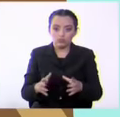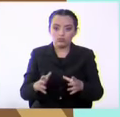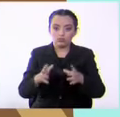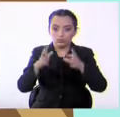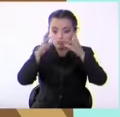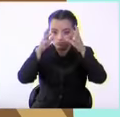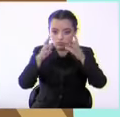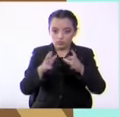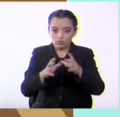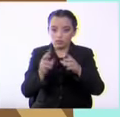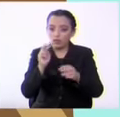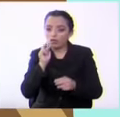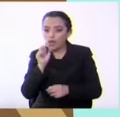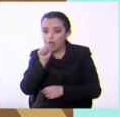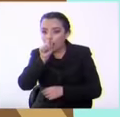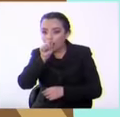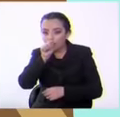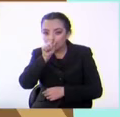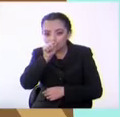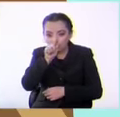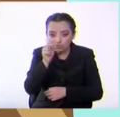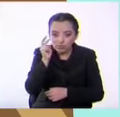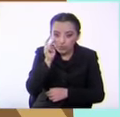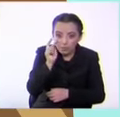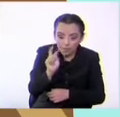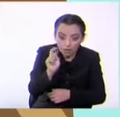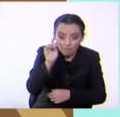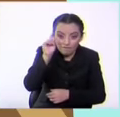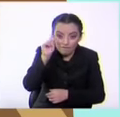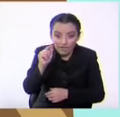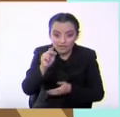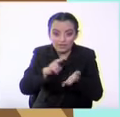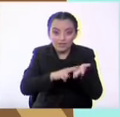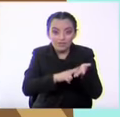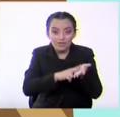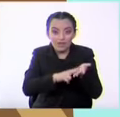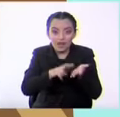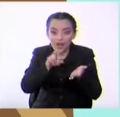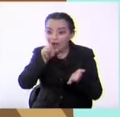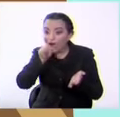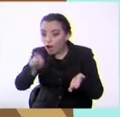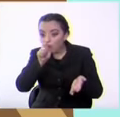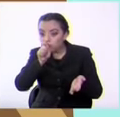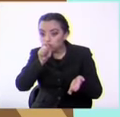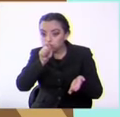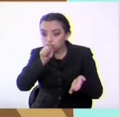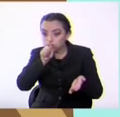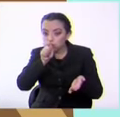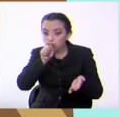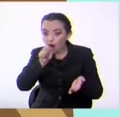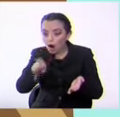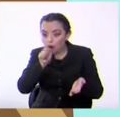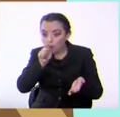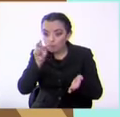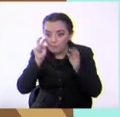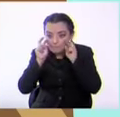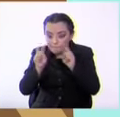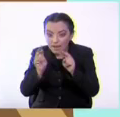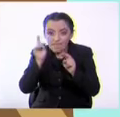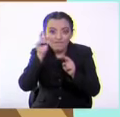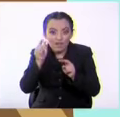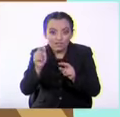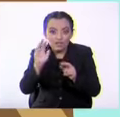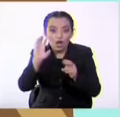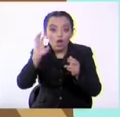ave insectívora. El ave verá más fácilmente los escarabajos verdes, por lo tanto, los escarabajos marrones tendrán